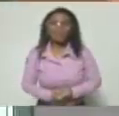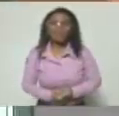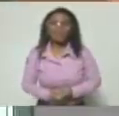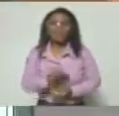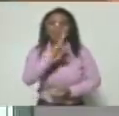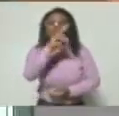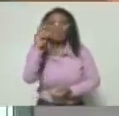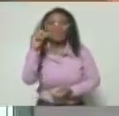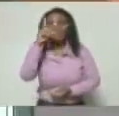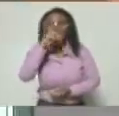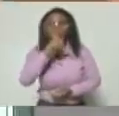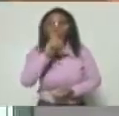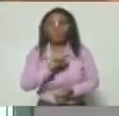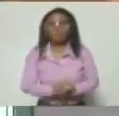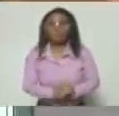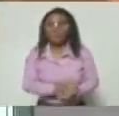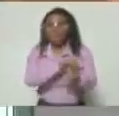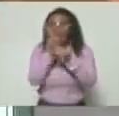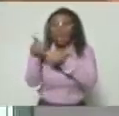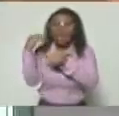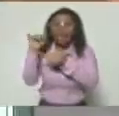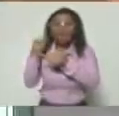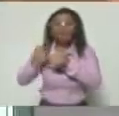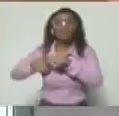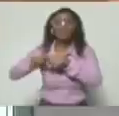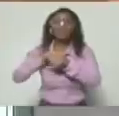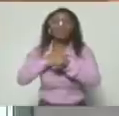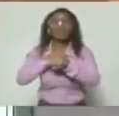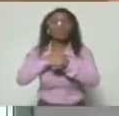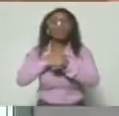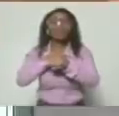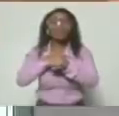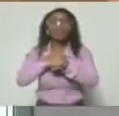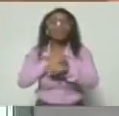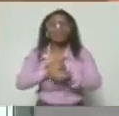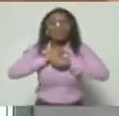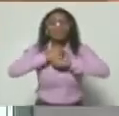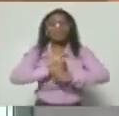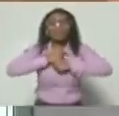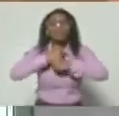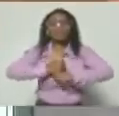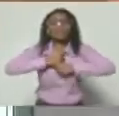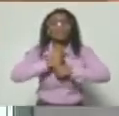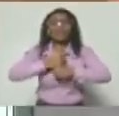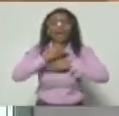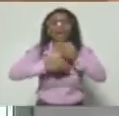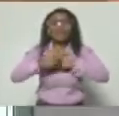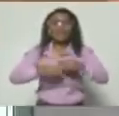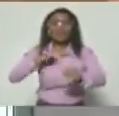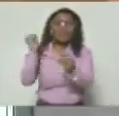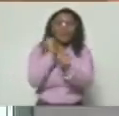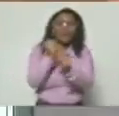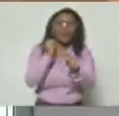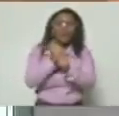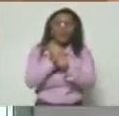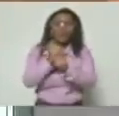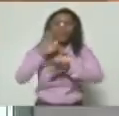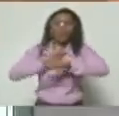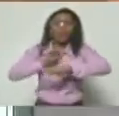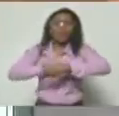200 años. Y ahí estamos nosotros cabalgando sobre las consecuencias